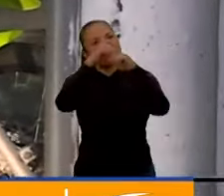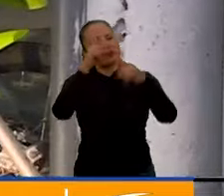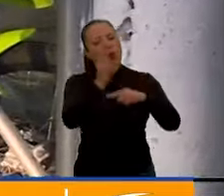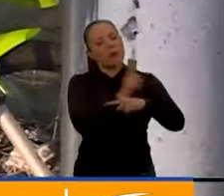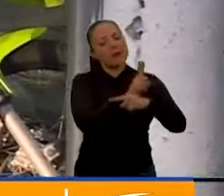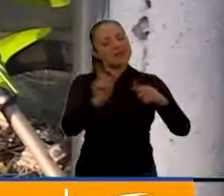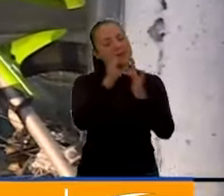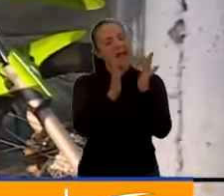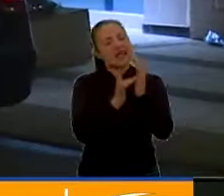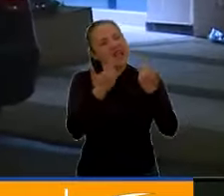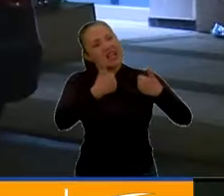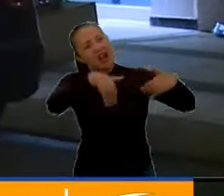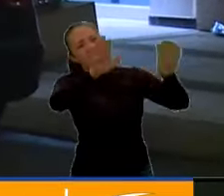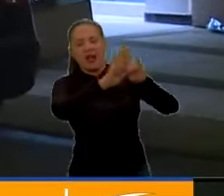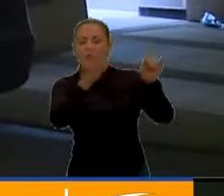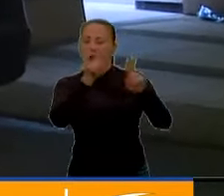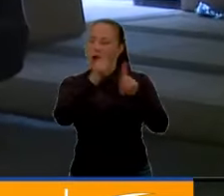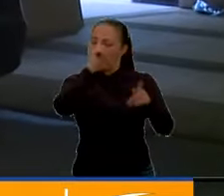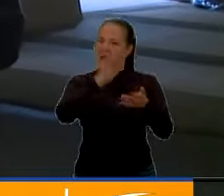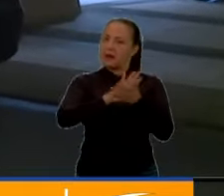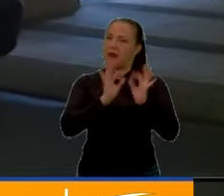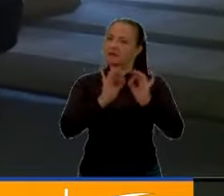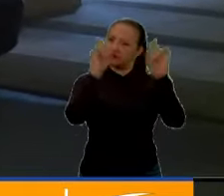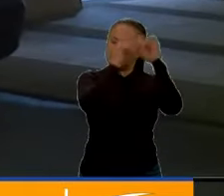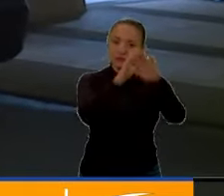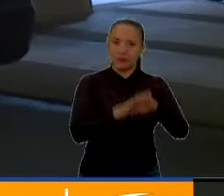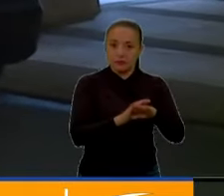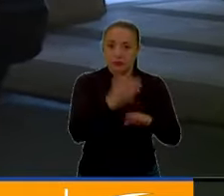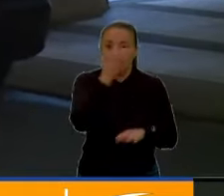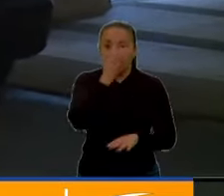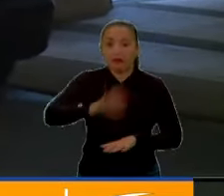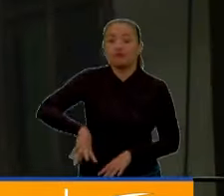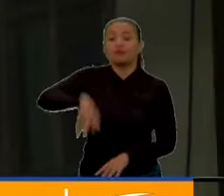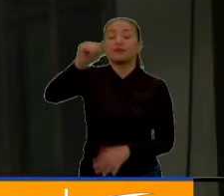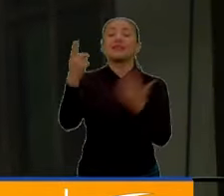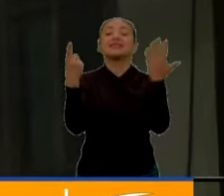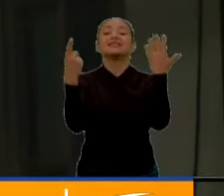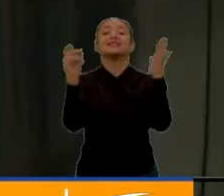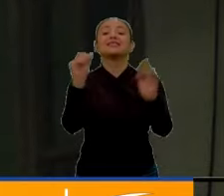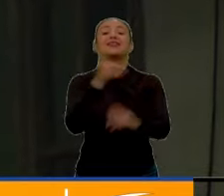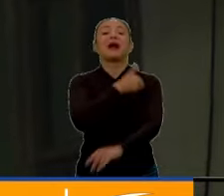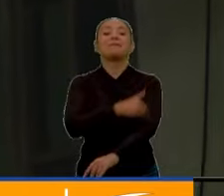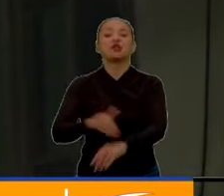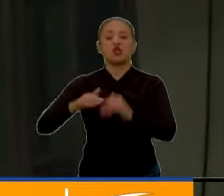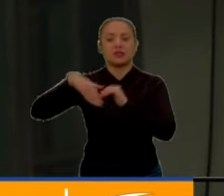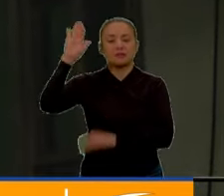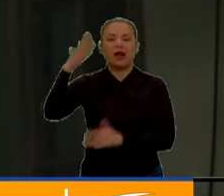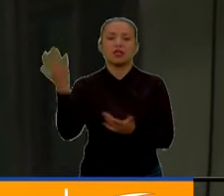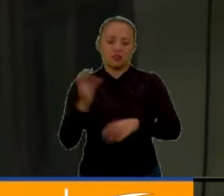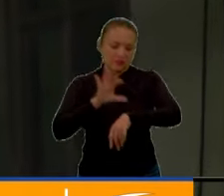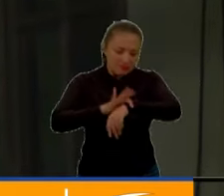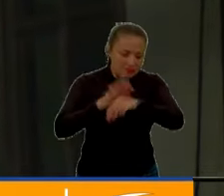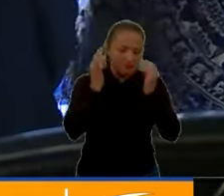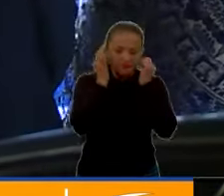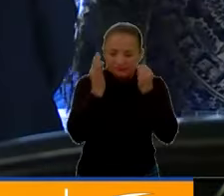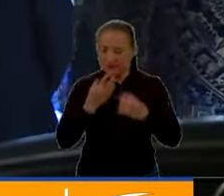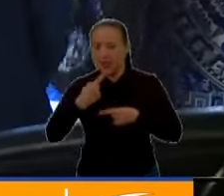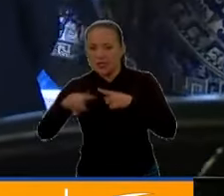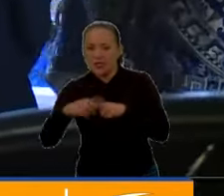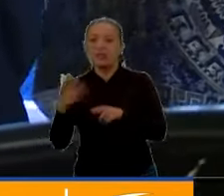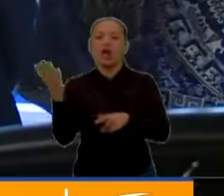Semana Santa, una banda de ladrones se llevó más de 60 millones de pesos, joyas y computadores de esta vivienda en el